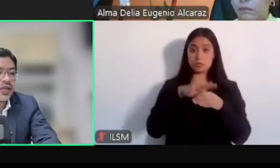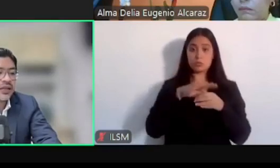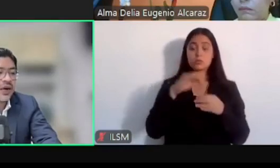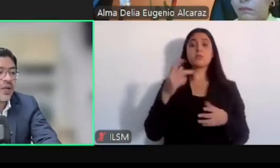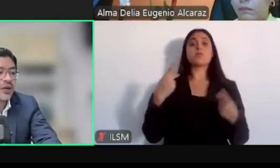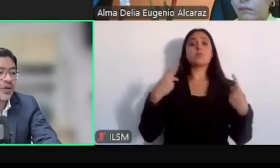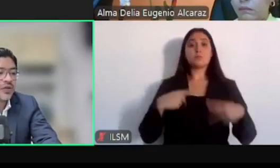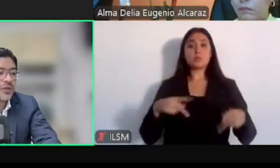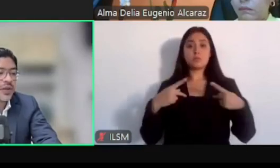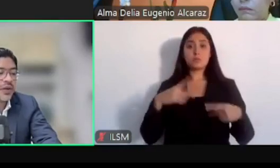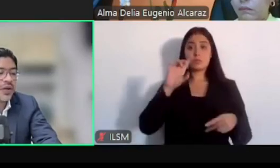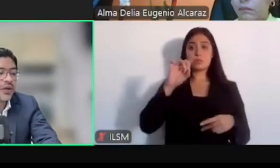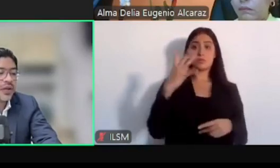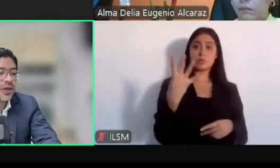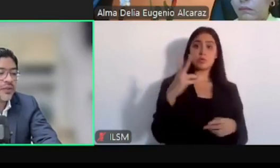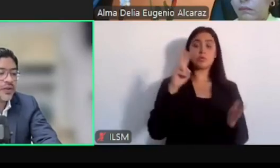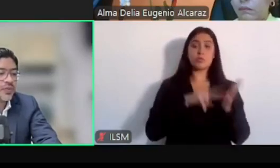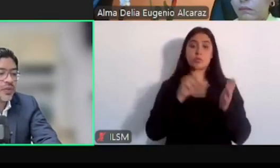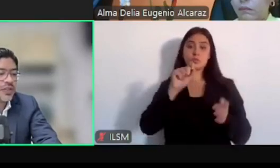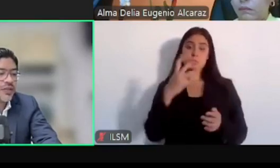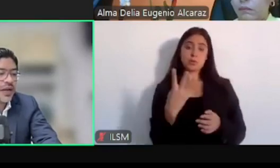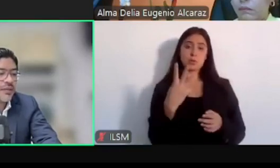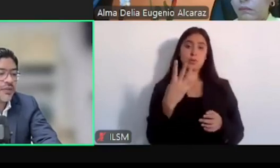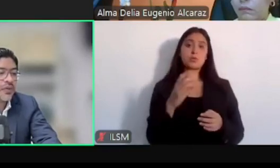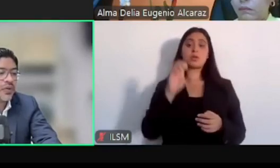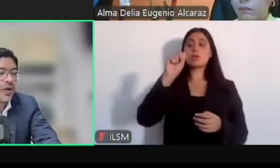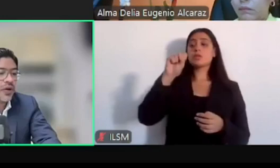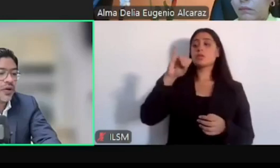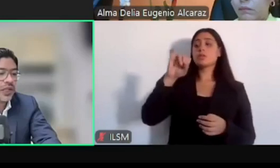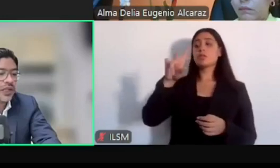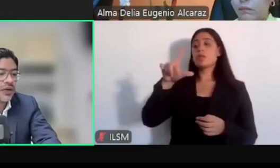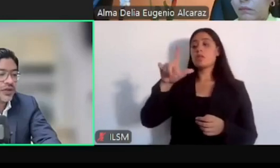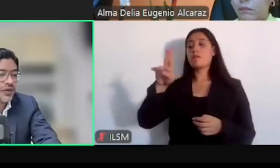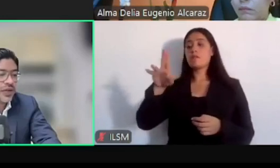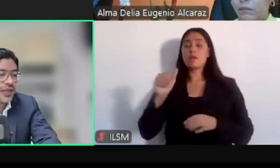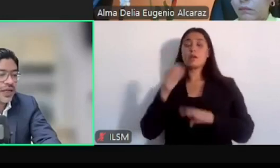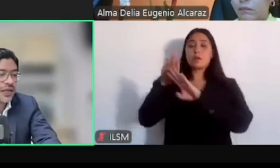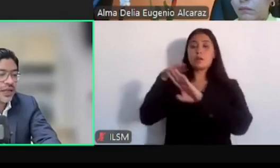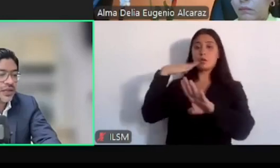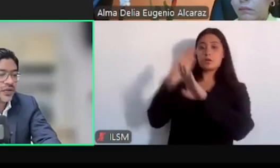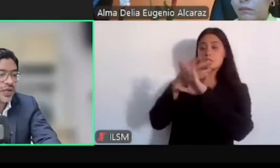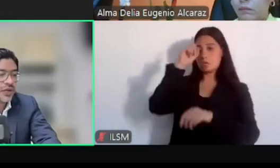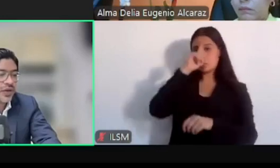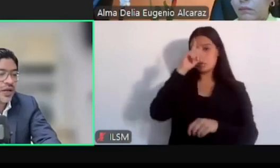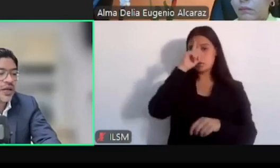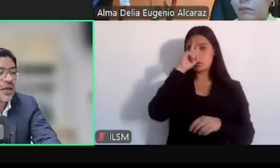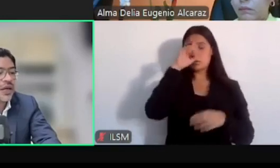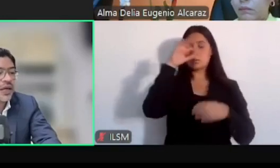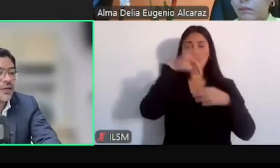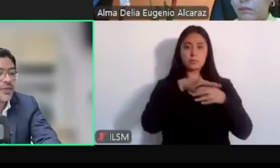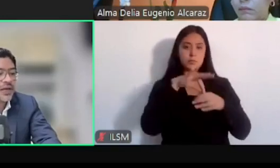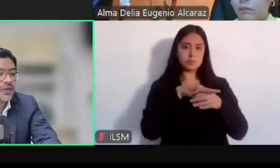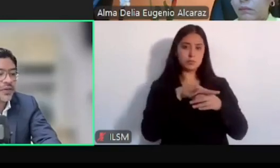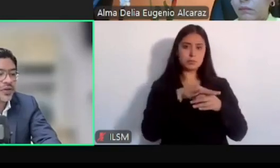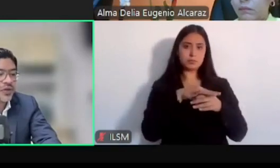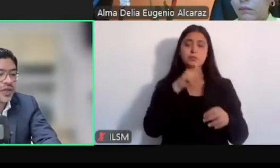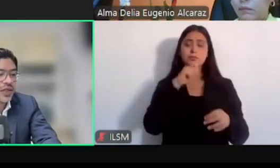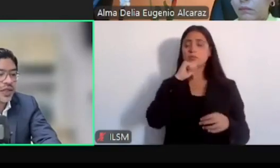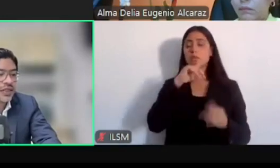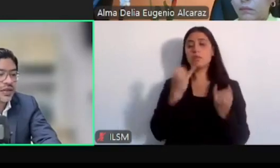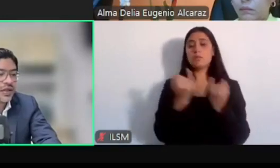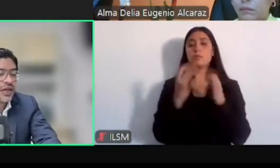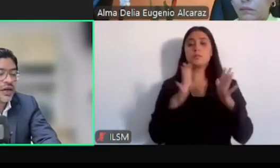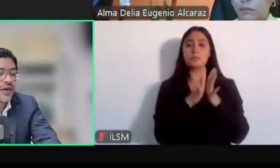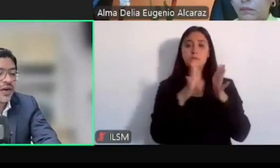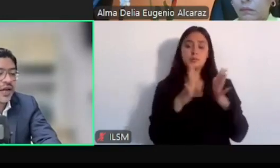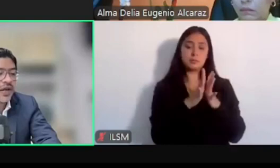34 de 2024 Interpuesto por Silvia alemán mundo en contra del Consejo general del instituto electoral y de participación ciudadana